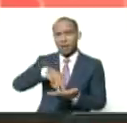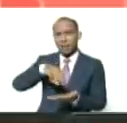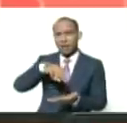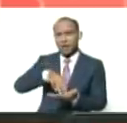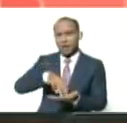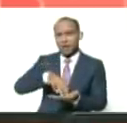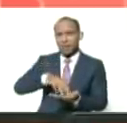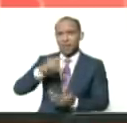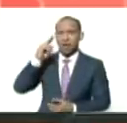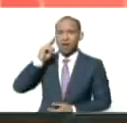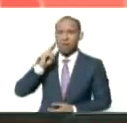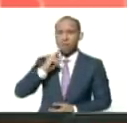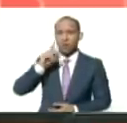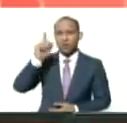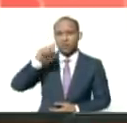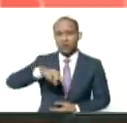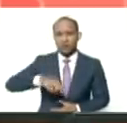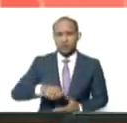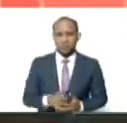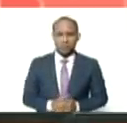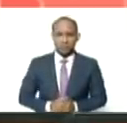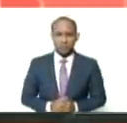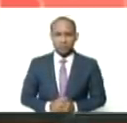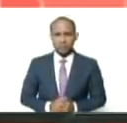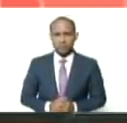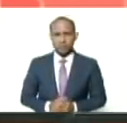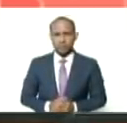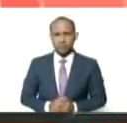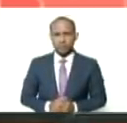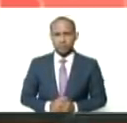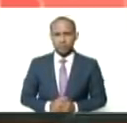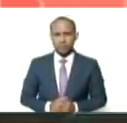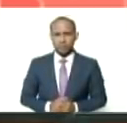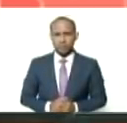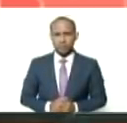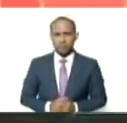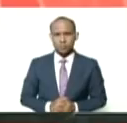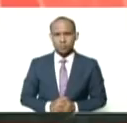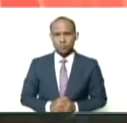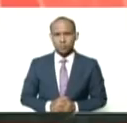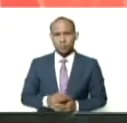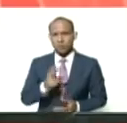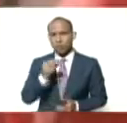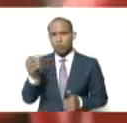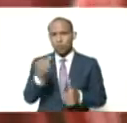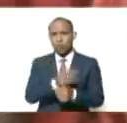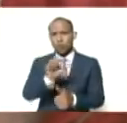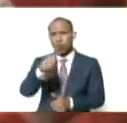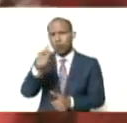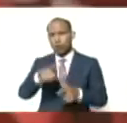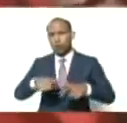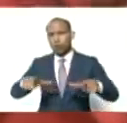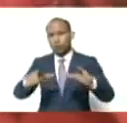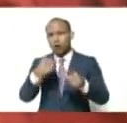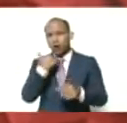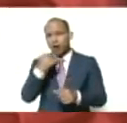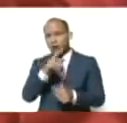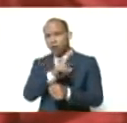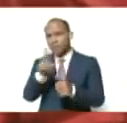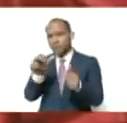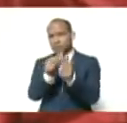en Bolívar, Justo Noguera Pietri. No lo hemos conseguido en ningún otro lugar, señora